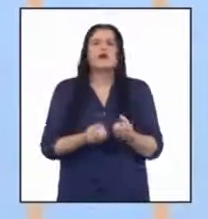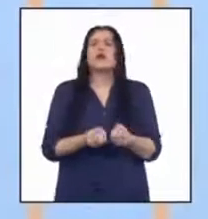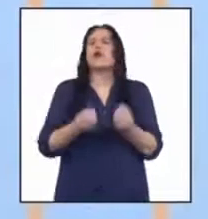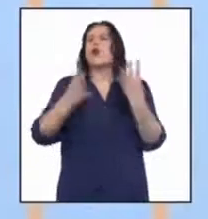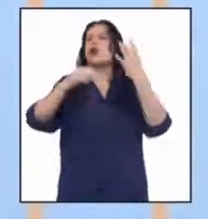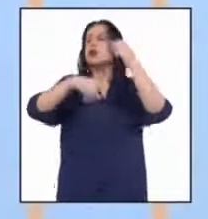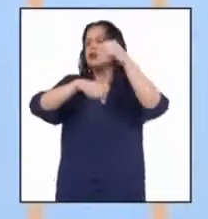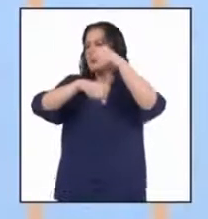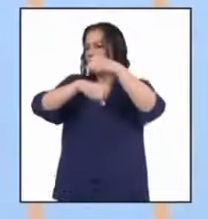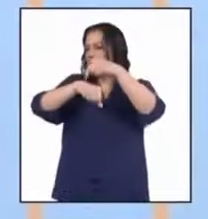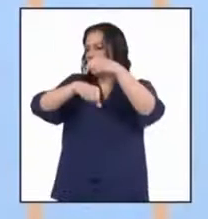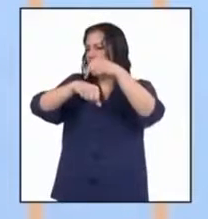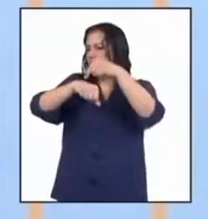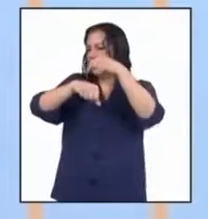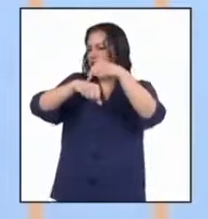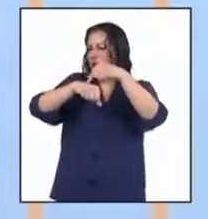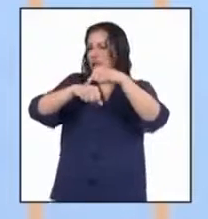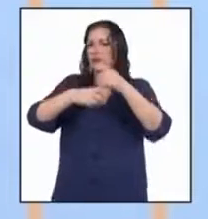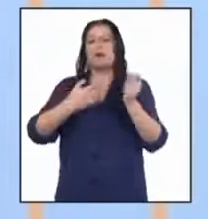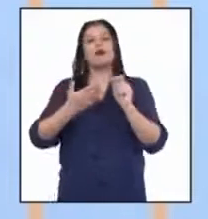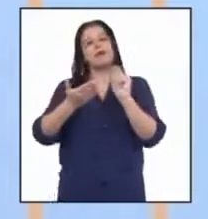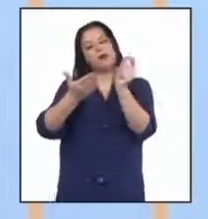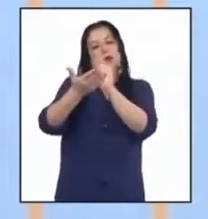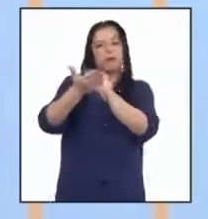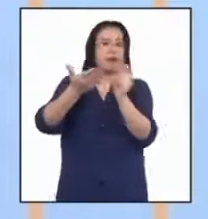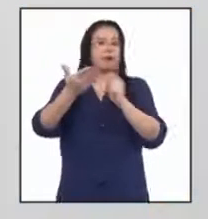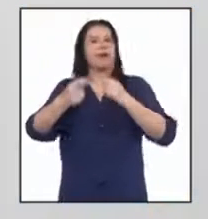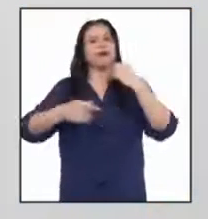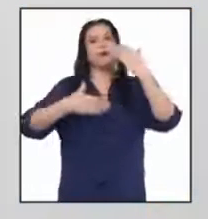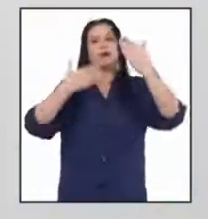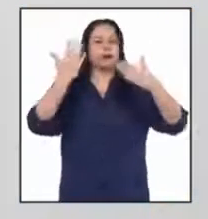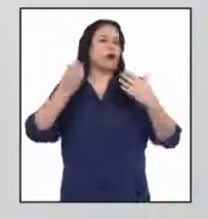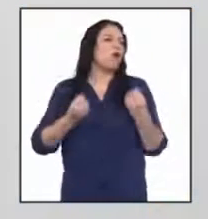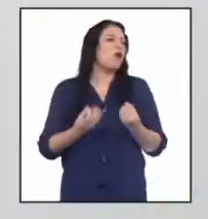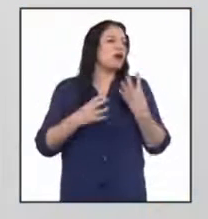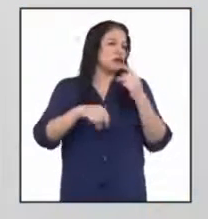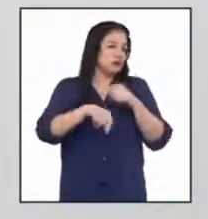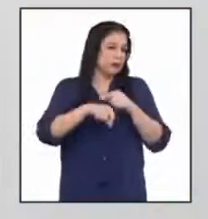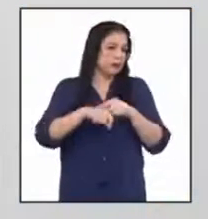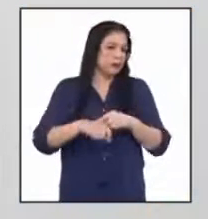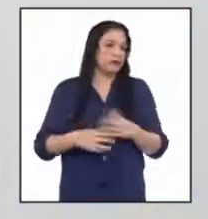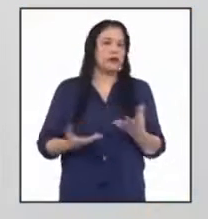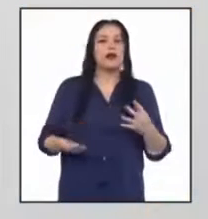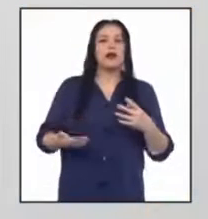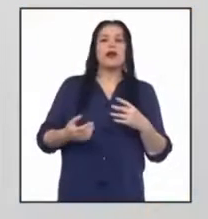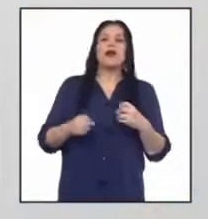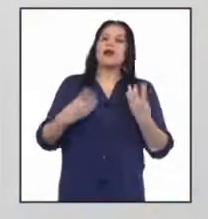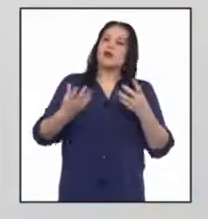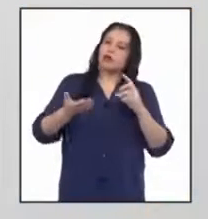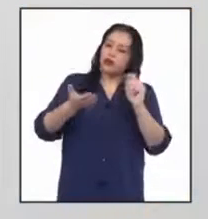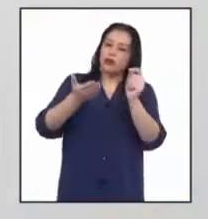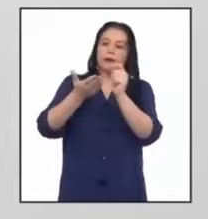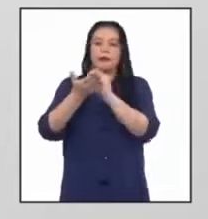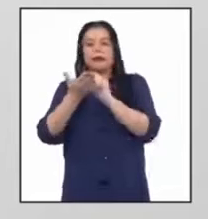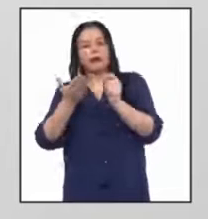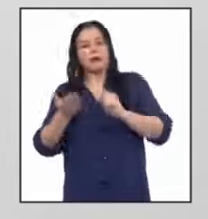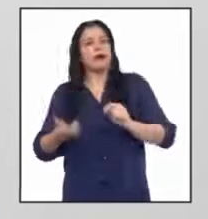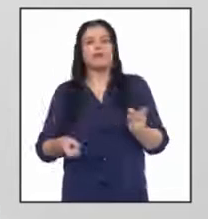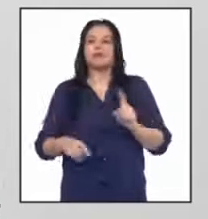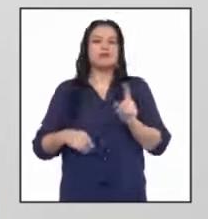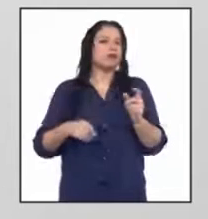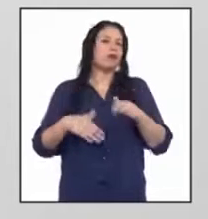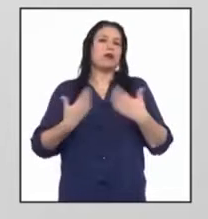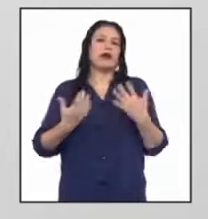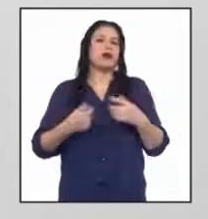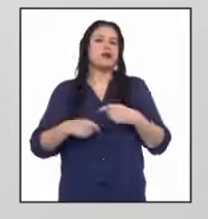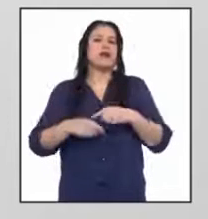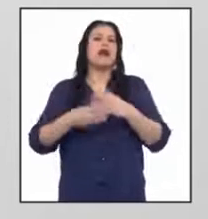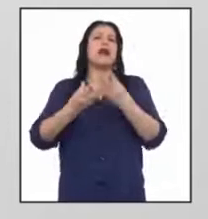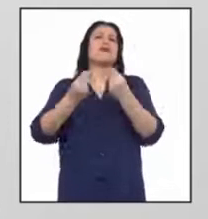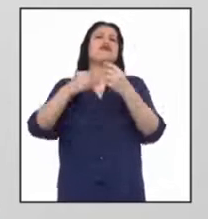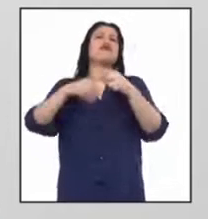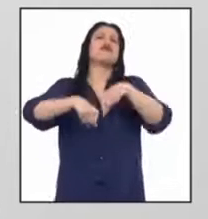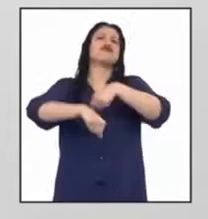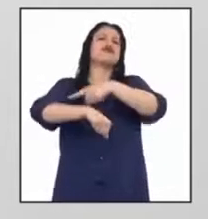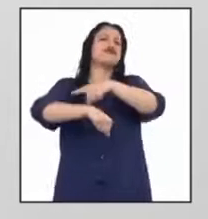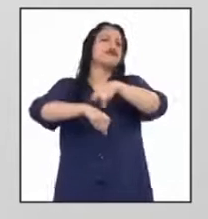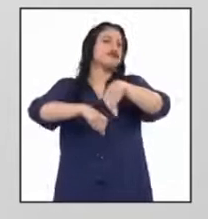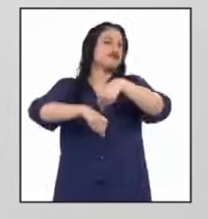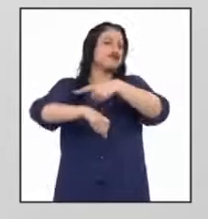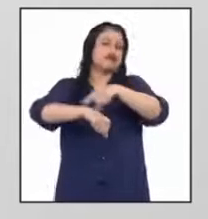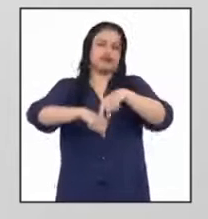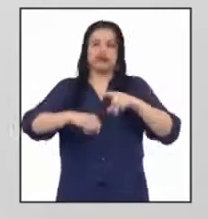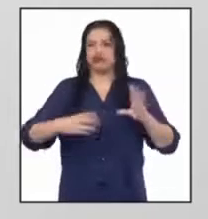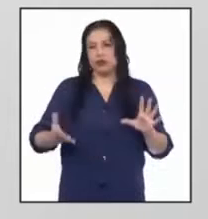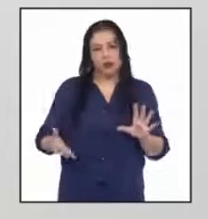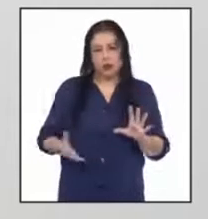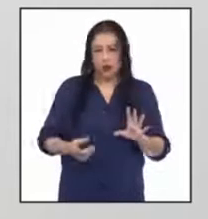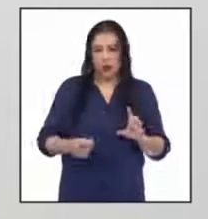tiempo debería tomarme la redacción de mi monólogo? En realidad la redacción del monólogo no debe tomar tanto tiempo, como sí